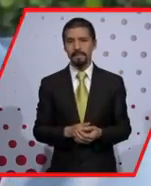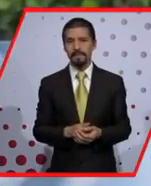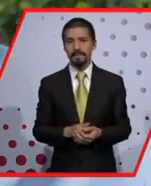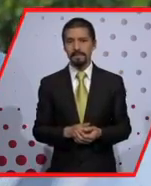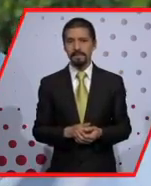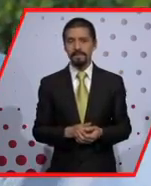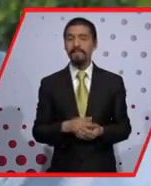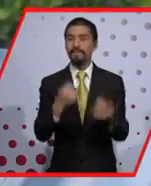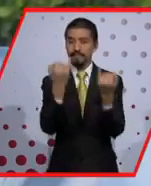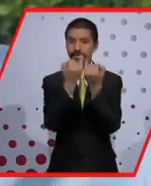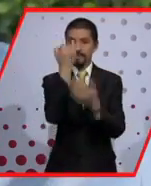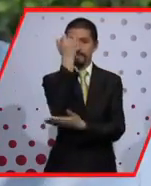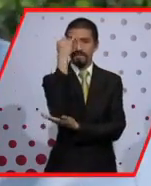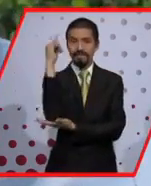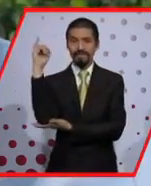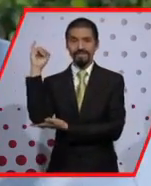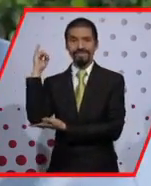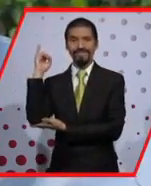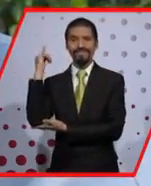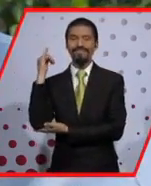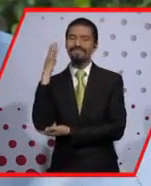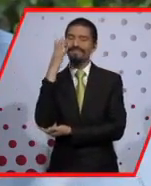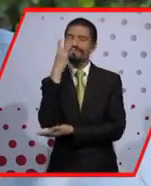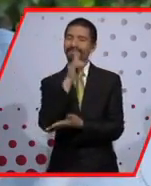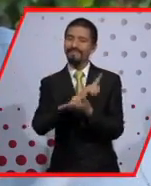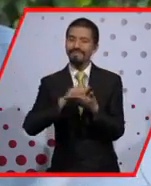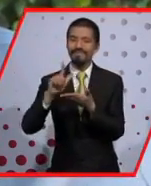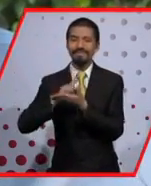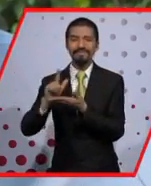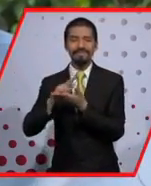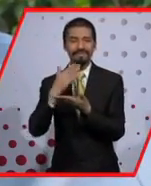El jardín, que es muy limpio,